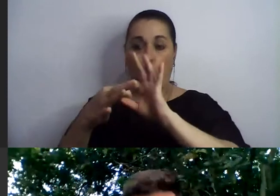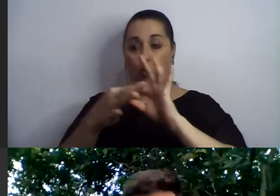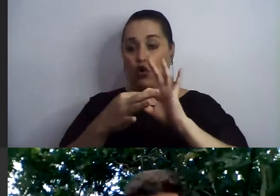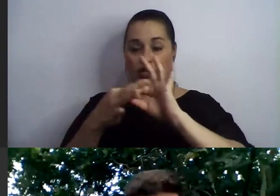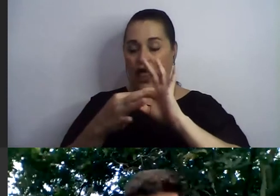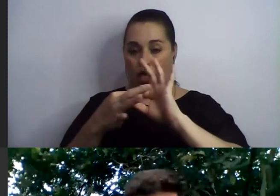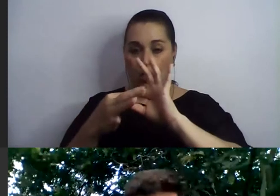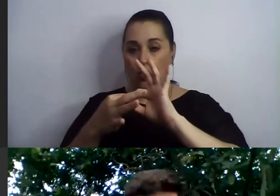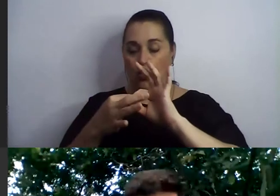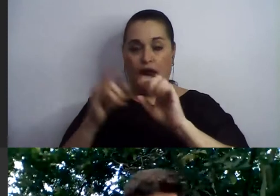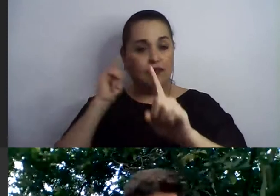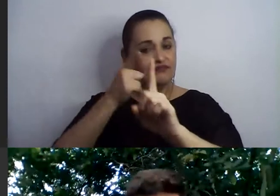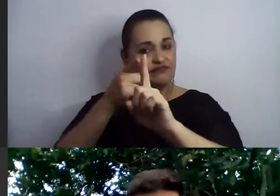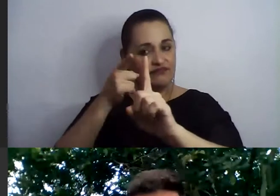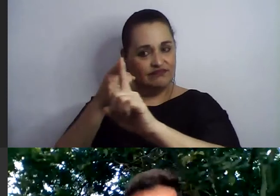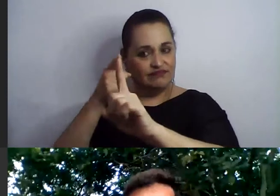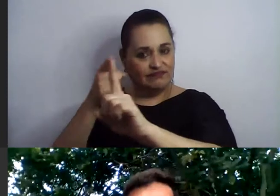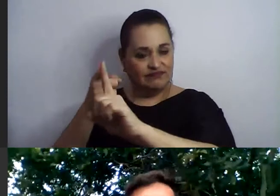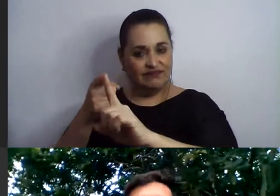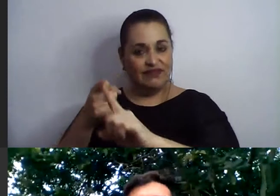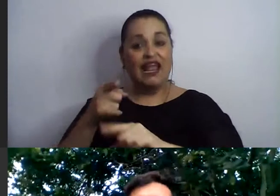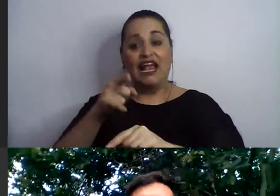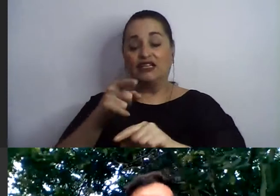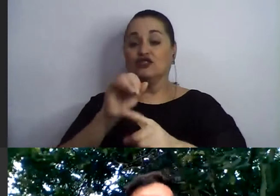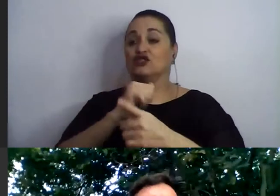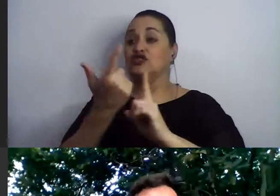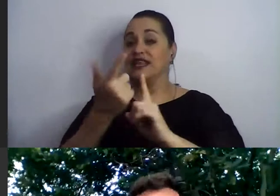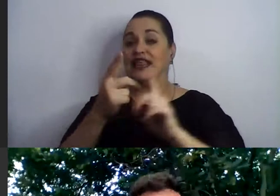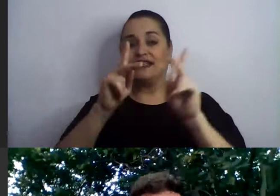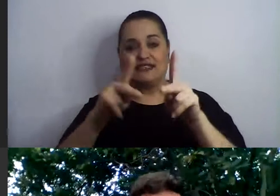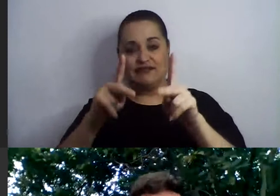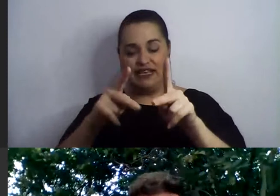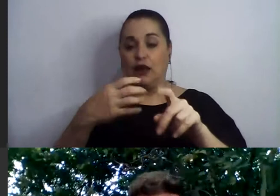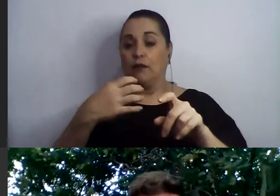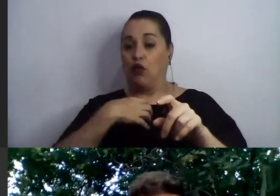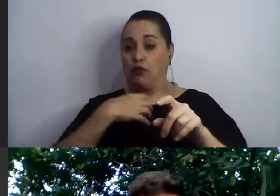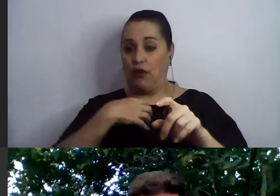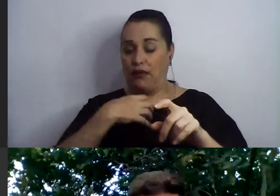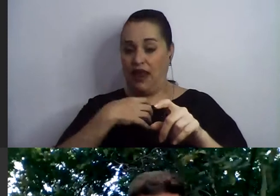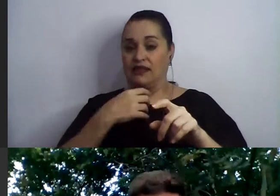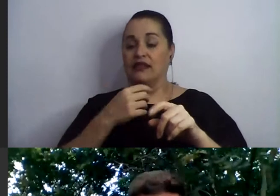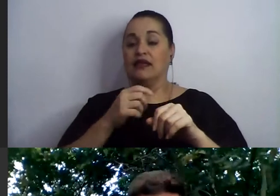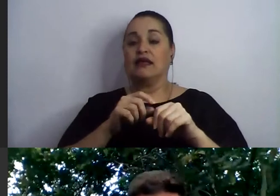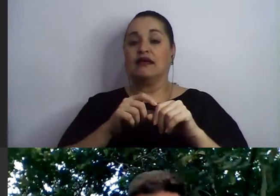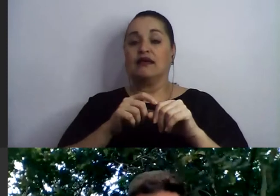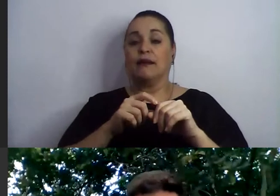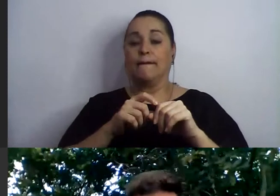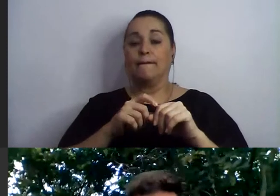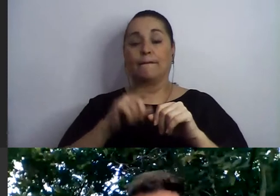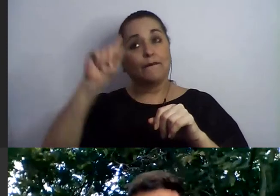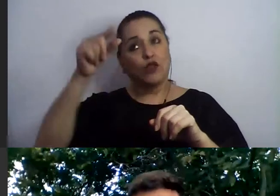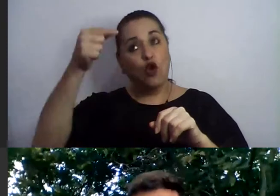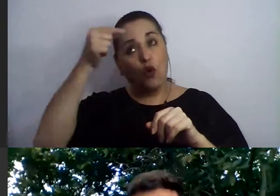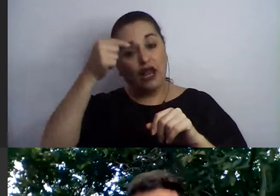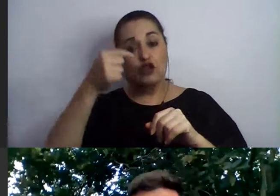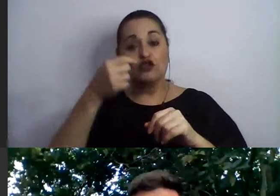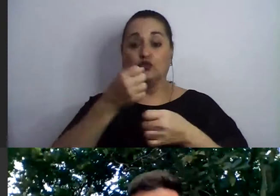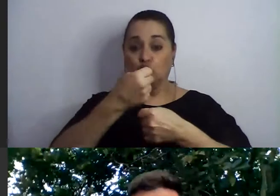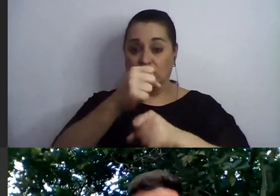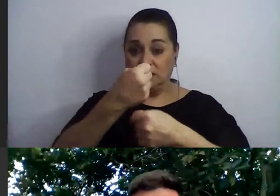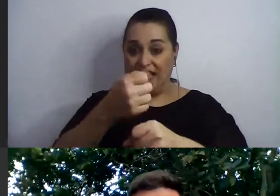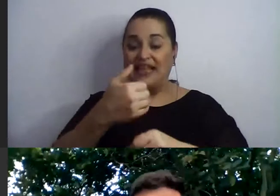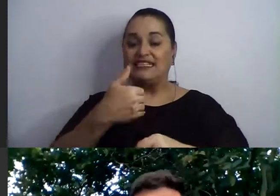esos actores entonces es el caso sociedad civil y propiamente para el caso de los gobiernos locales tenemos dos